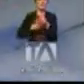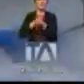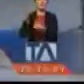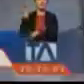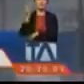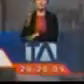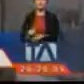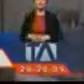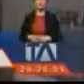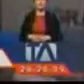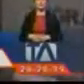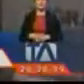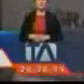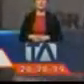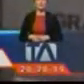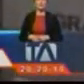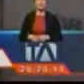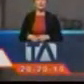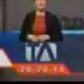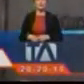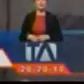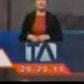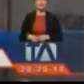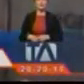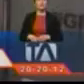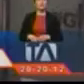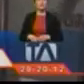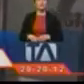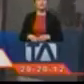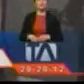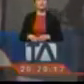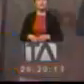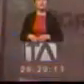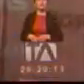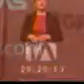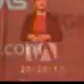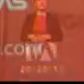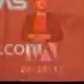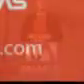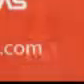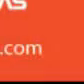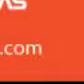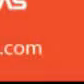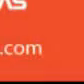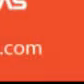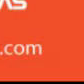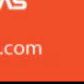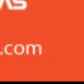Venezuela. Celia Mendoza, Voz de América, Cúcuta, Colombia.